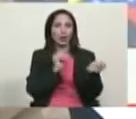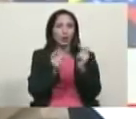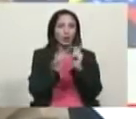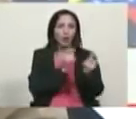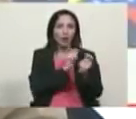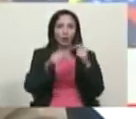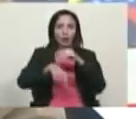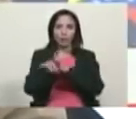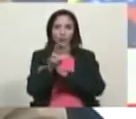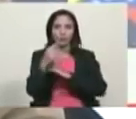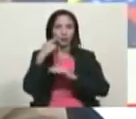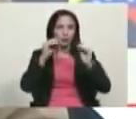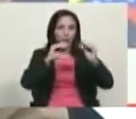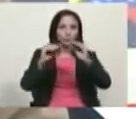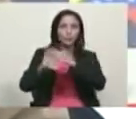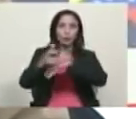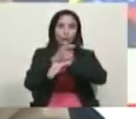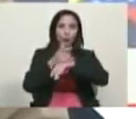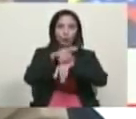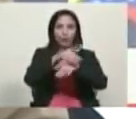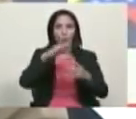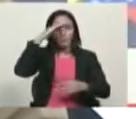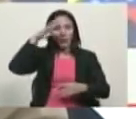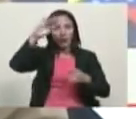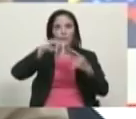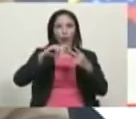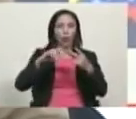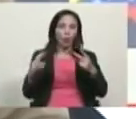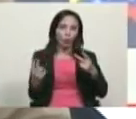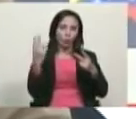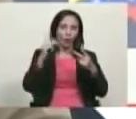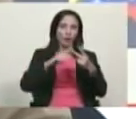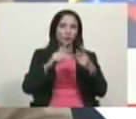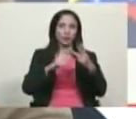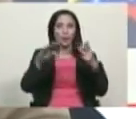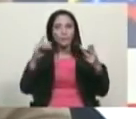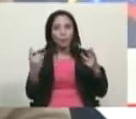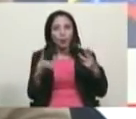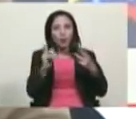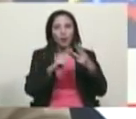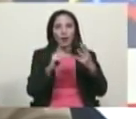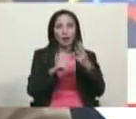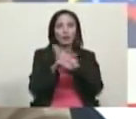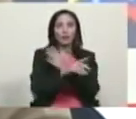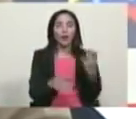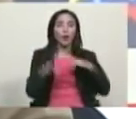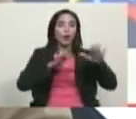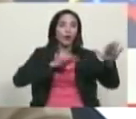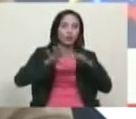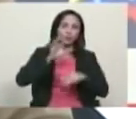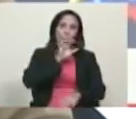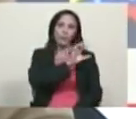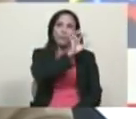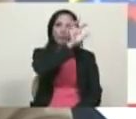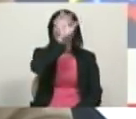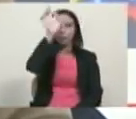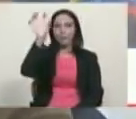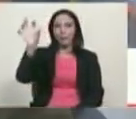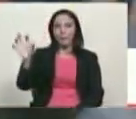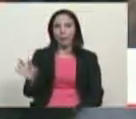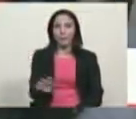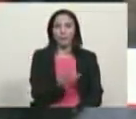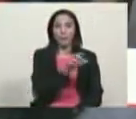Venezuela, convocados por el gobierno de México, Uruguay, Bolivia y los 14 países de